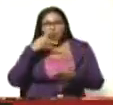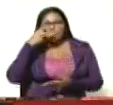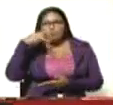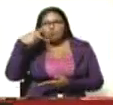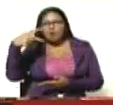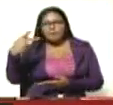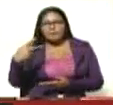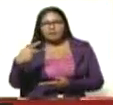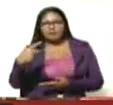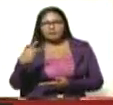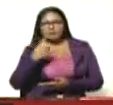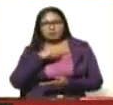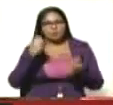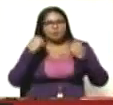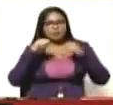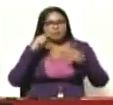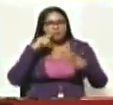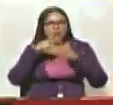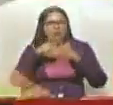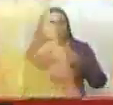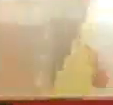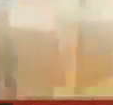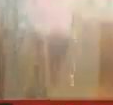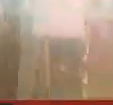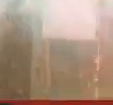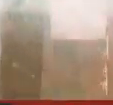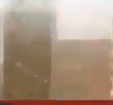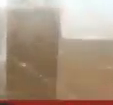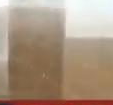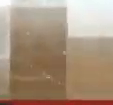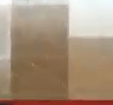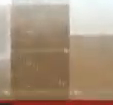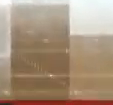que ponía en práctica, insisto, en los talleres, que se llama...